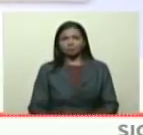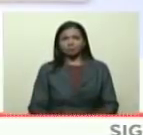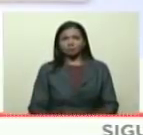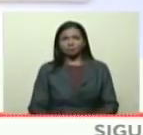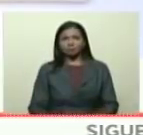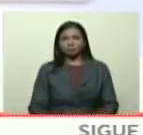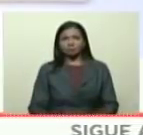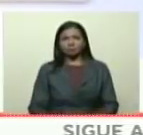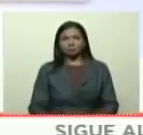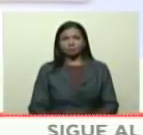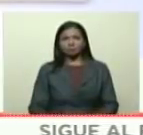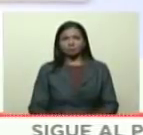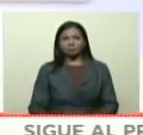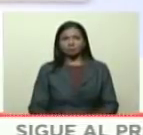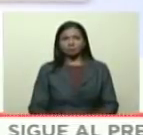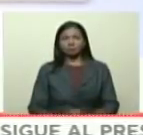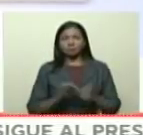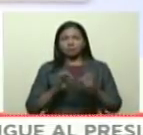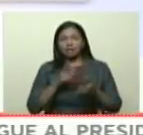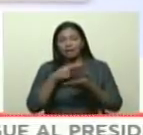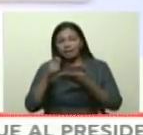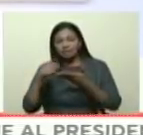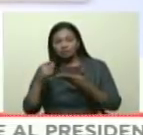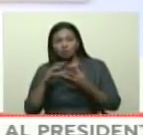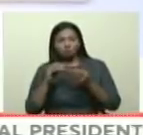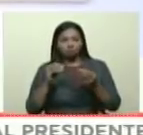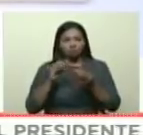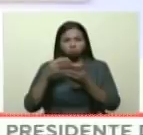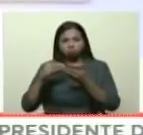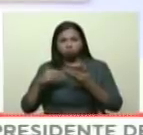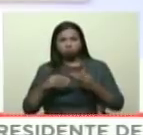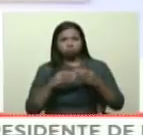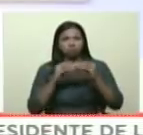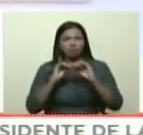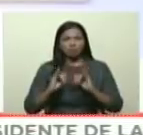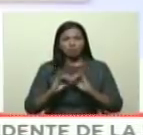Llegue con escritores, expositores,